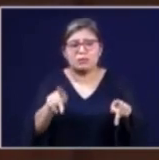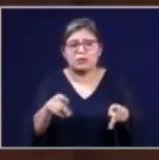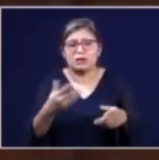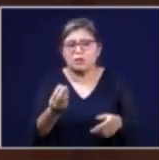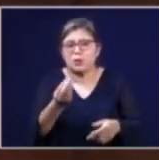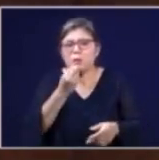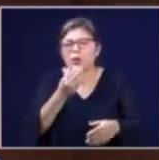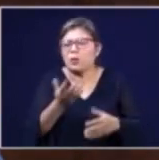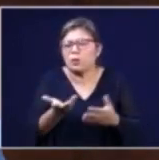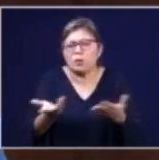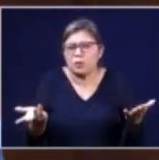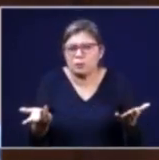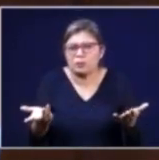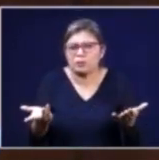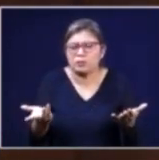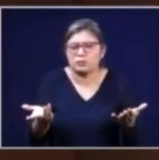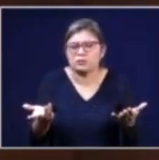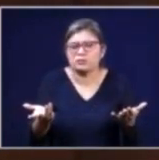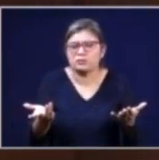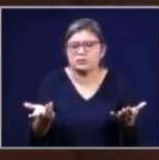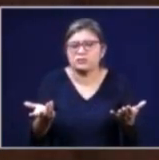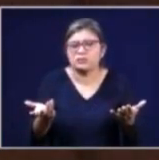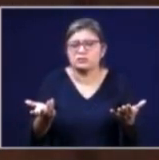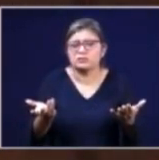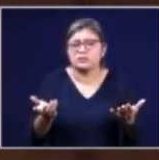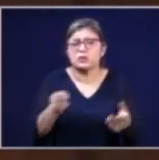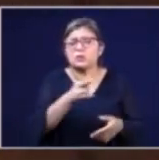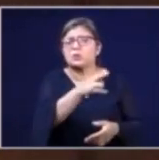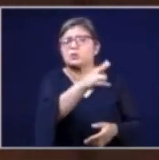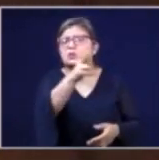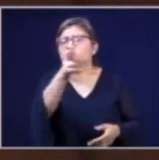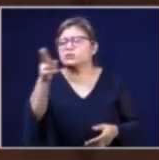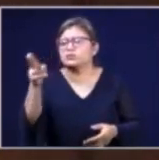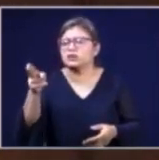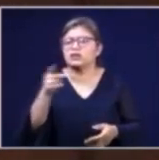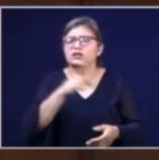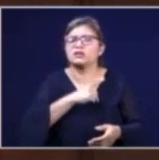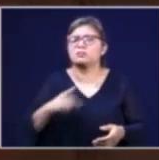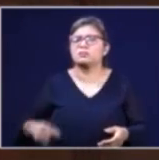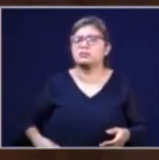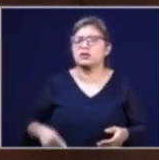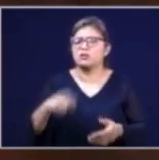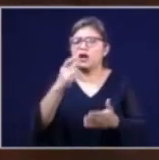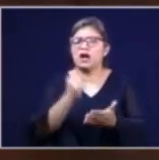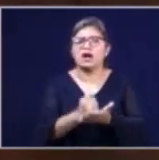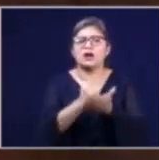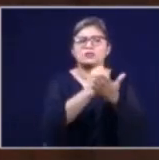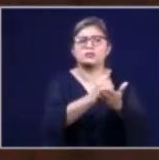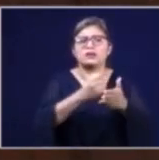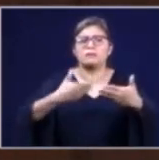Pero ¿cuánto ha puesto el gran capital en este país para ayudar a los panameños y panameñas, a los trabajadores?